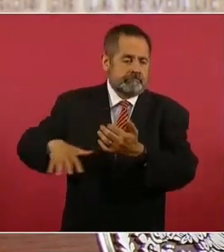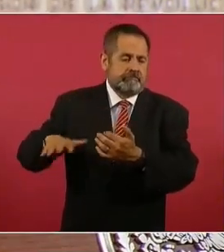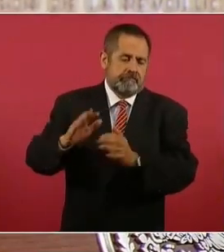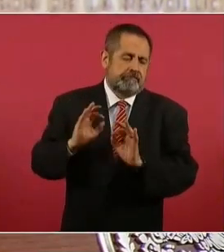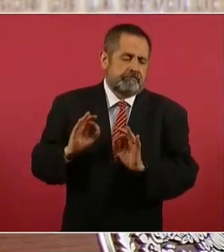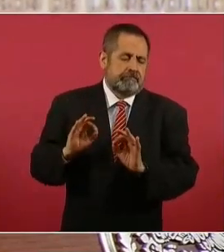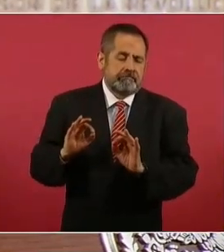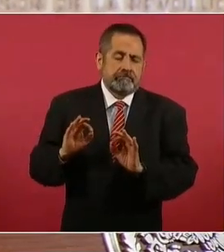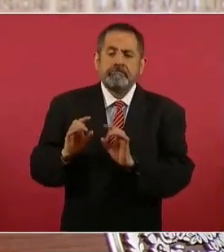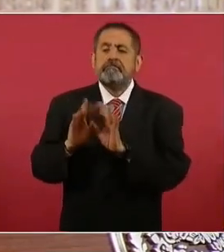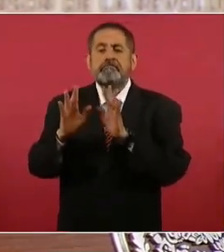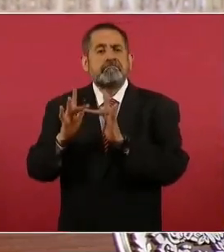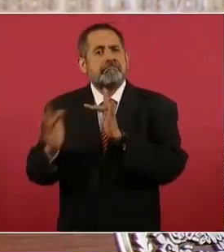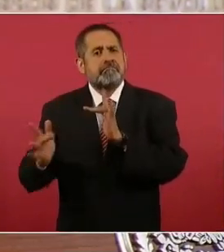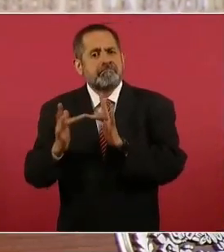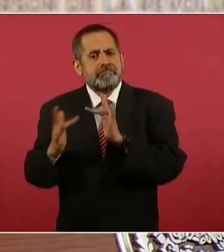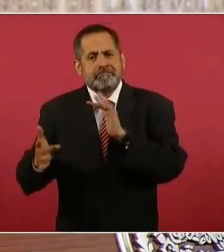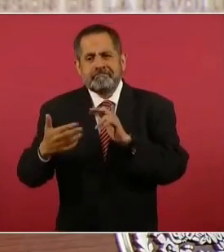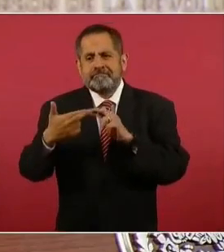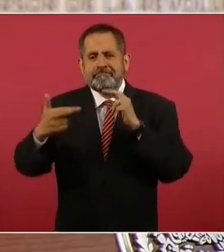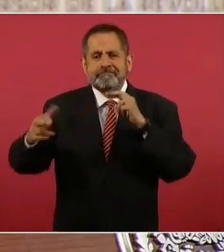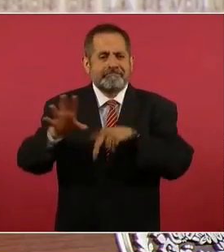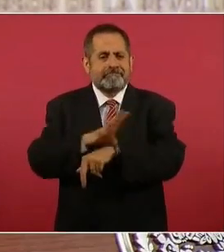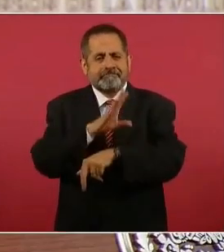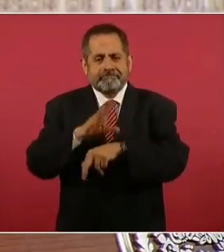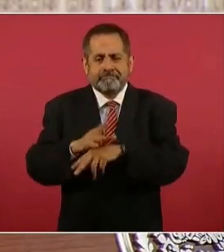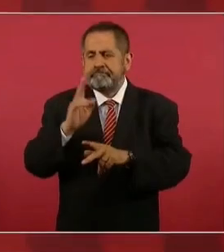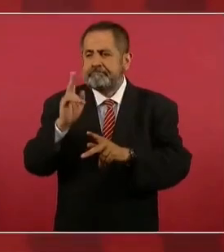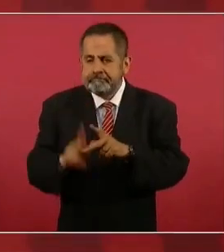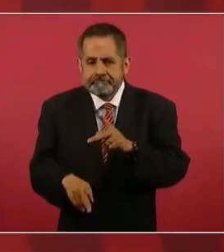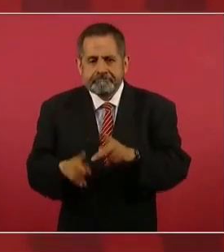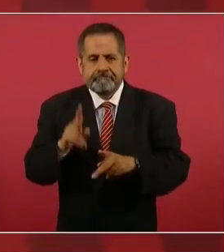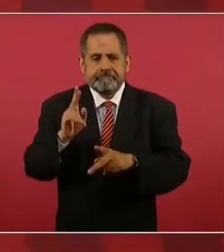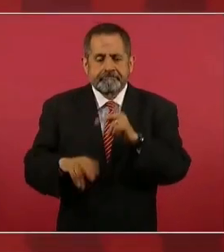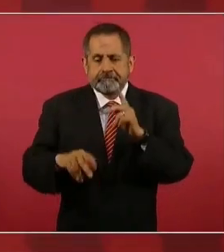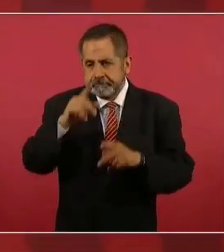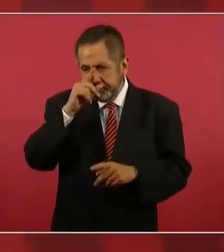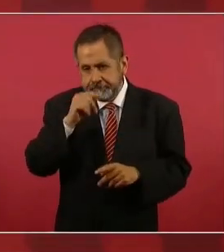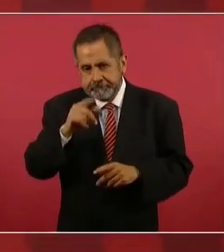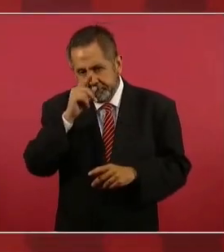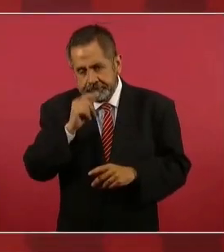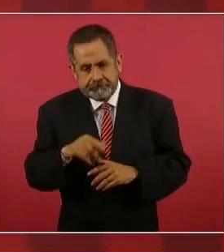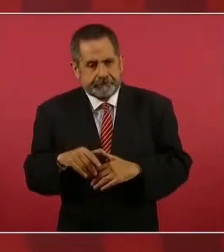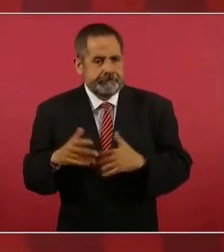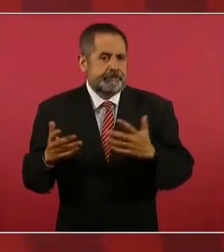y se interrumpe